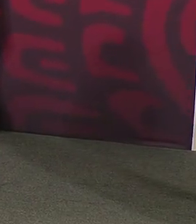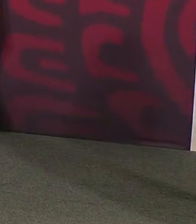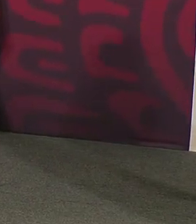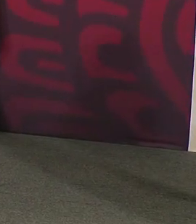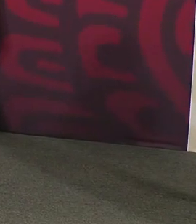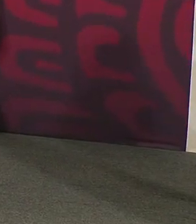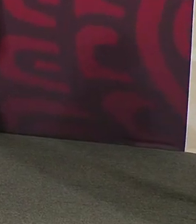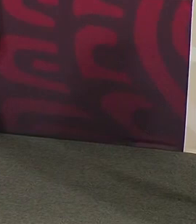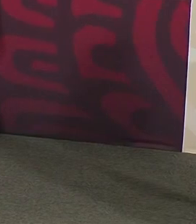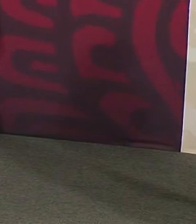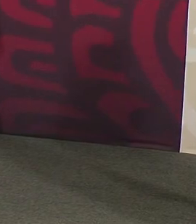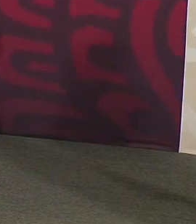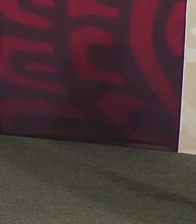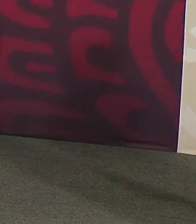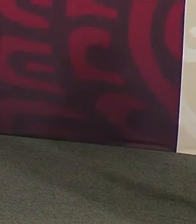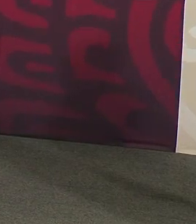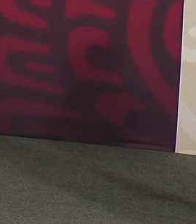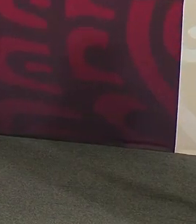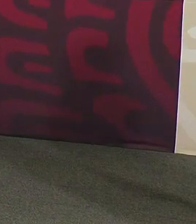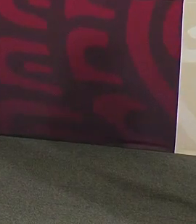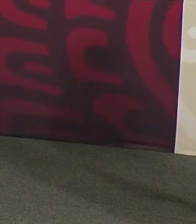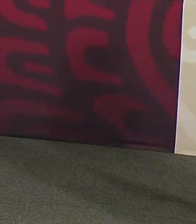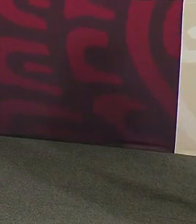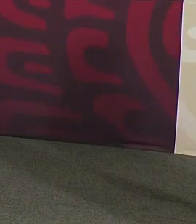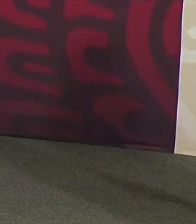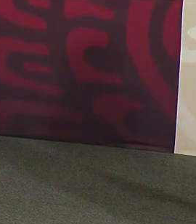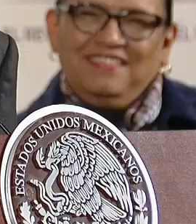nada más un saludo a Edgar Chacón